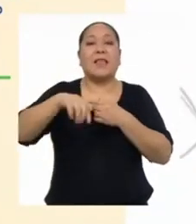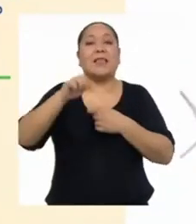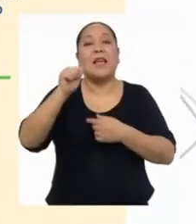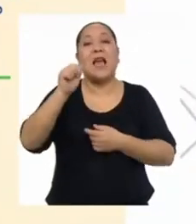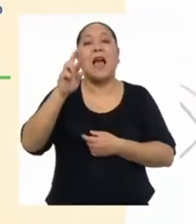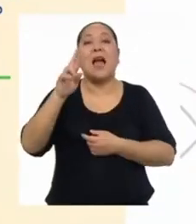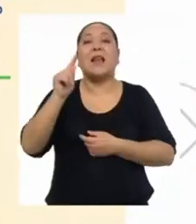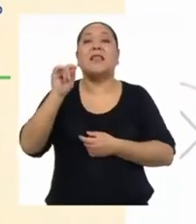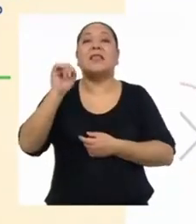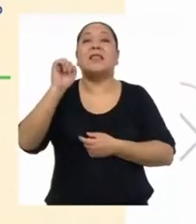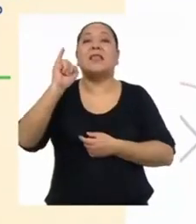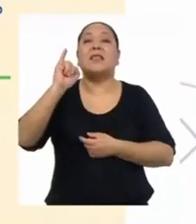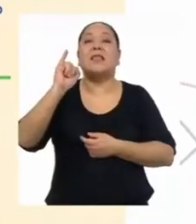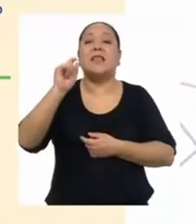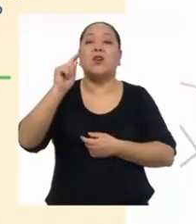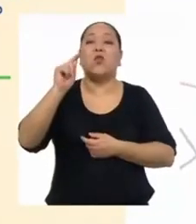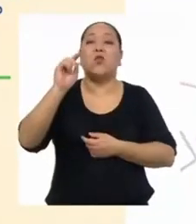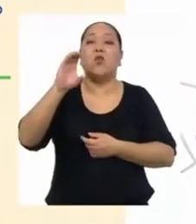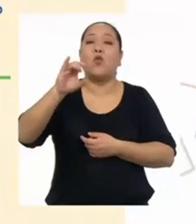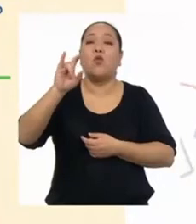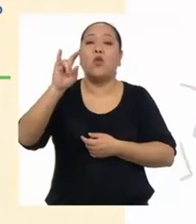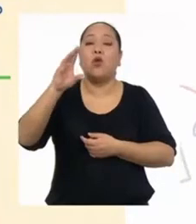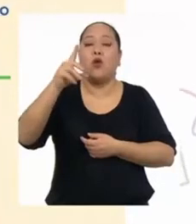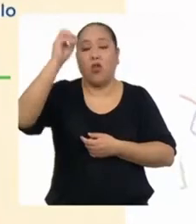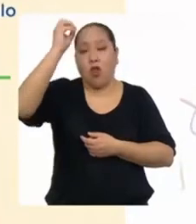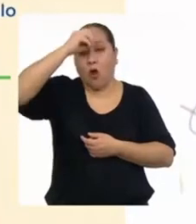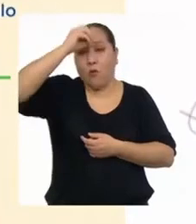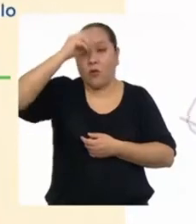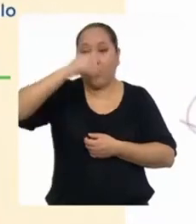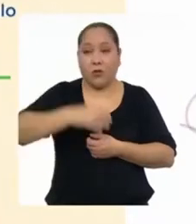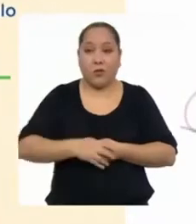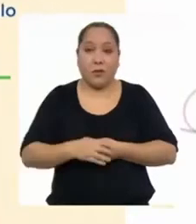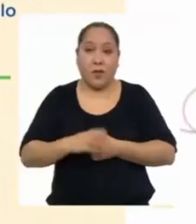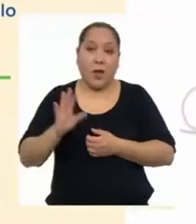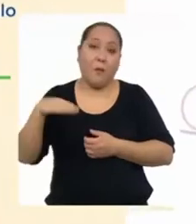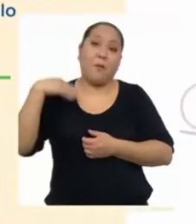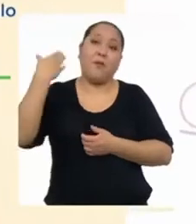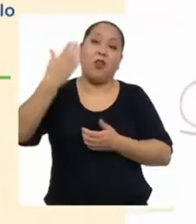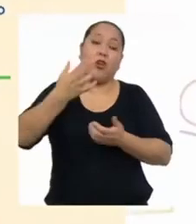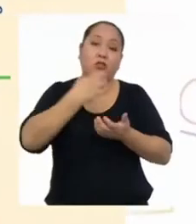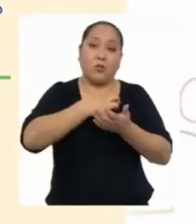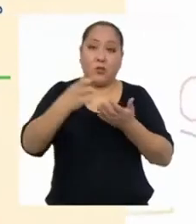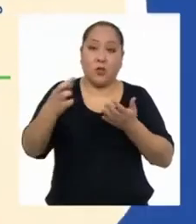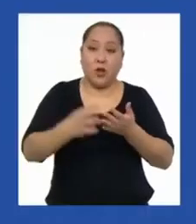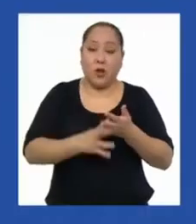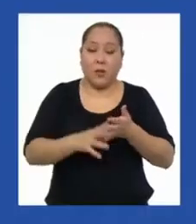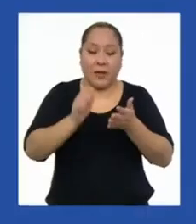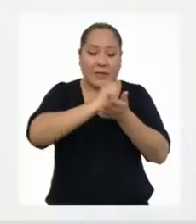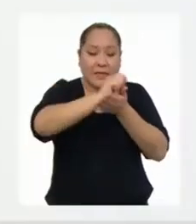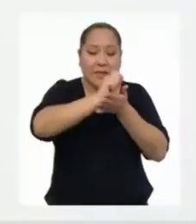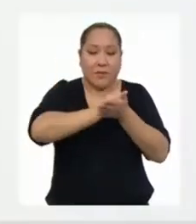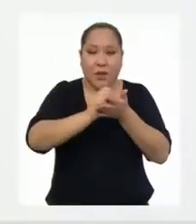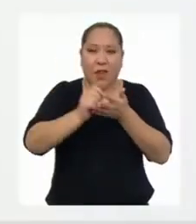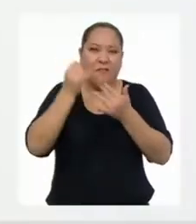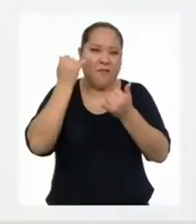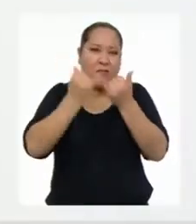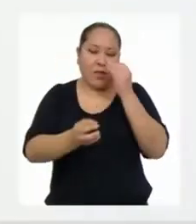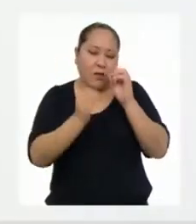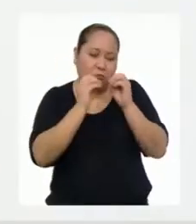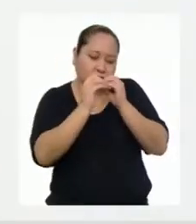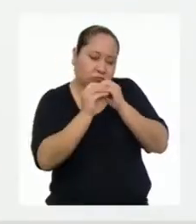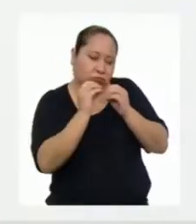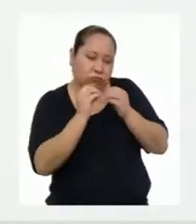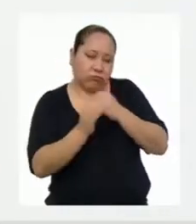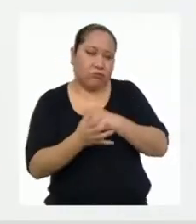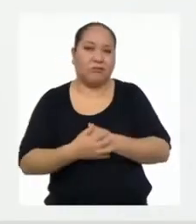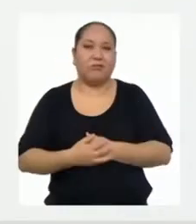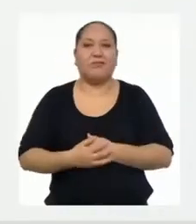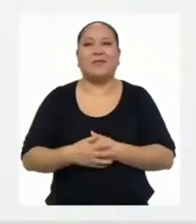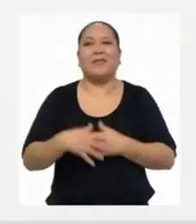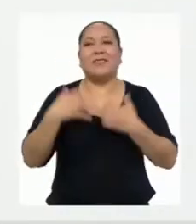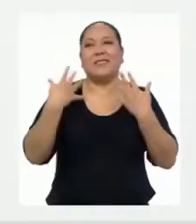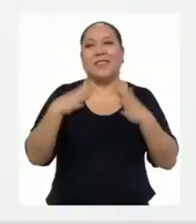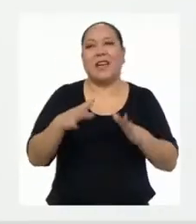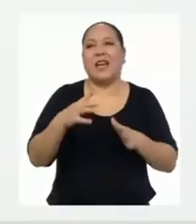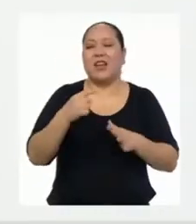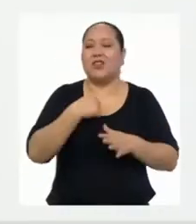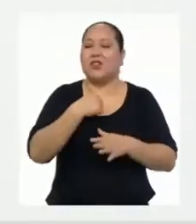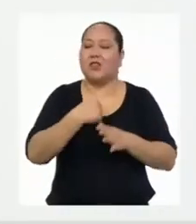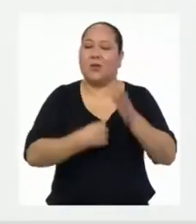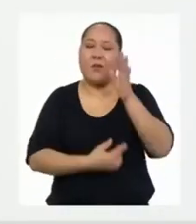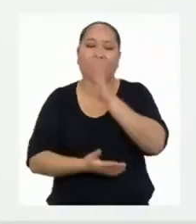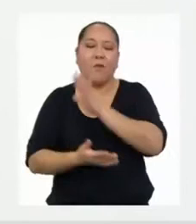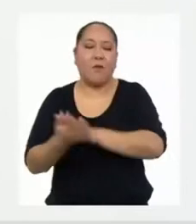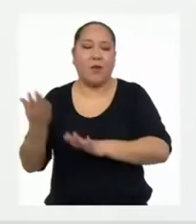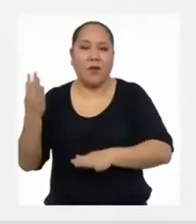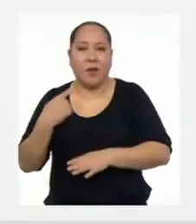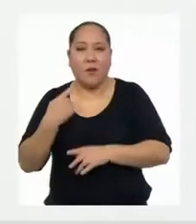opinión. Y en el siguiente programa escribiremos su versión final. Ahora sí, Jonathan, yo ya me voy yendo.